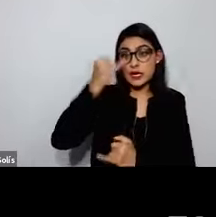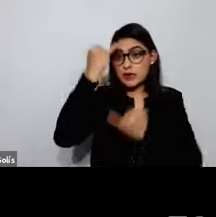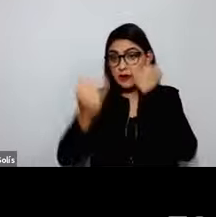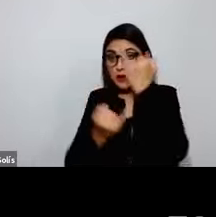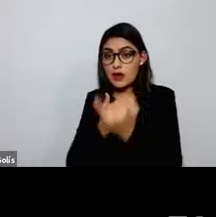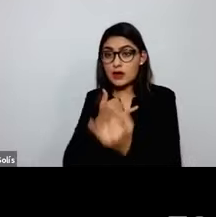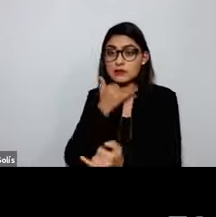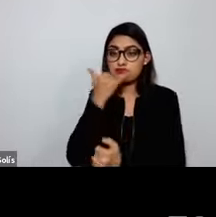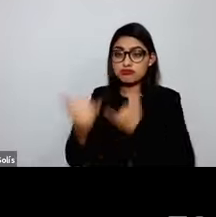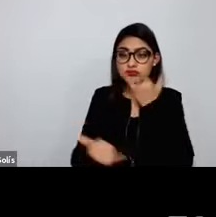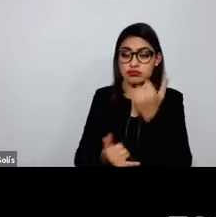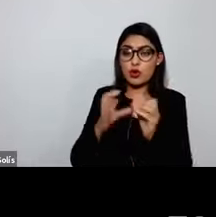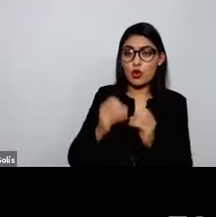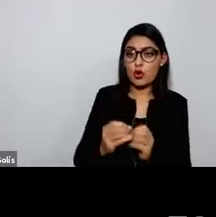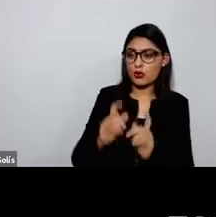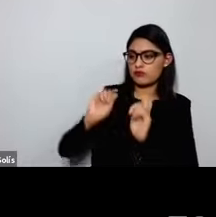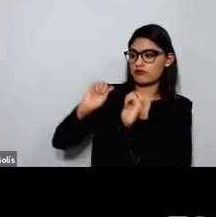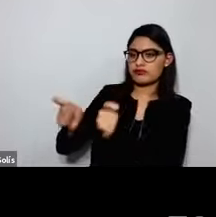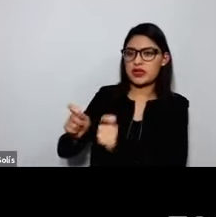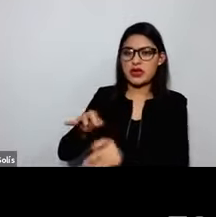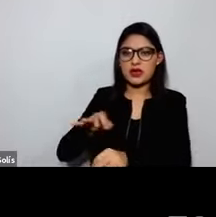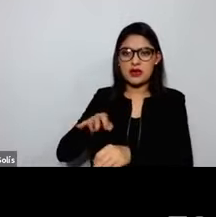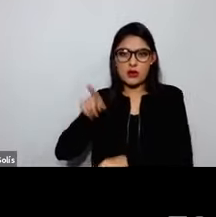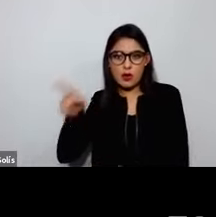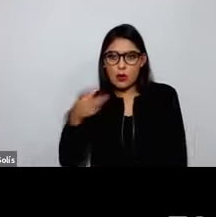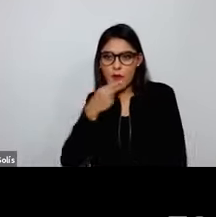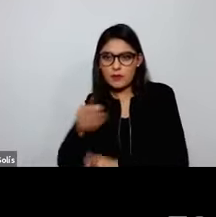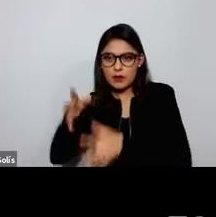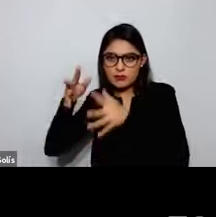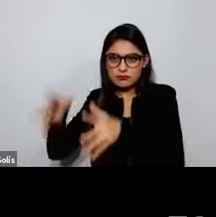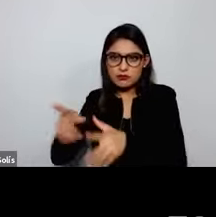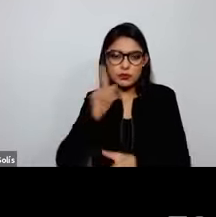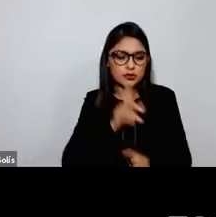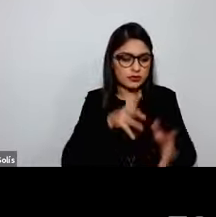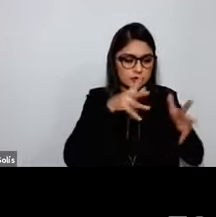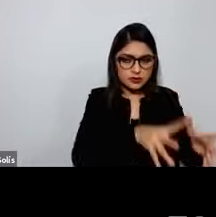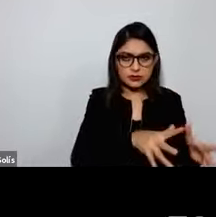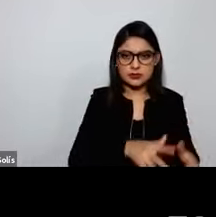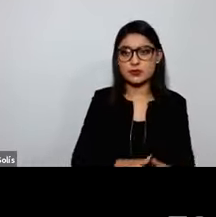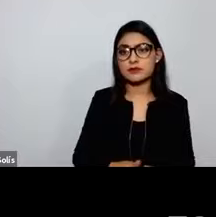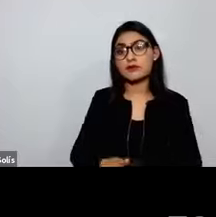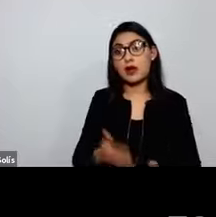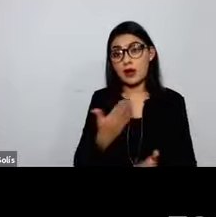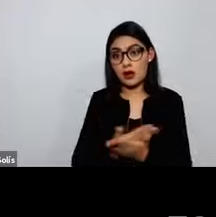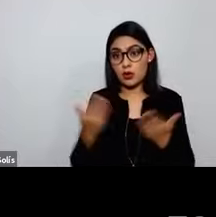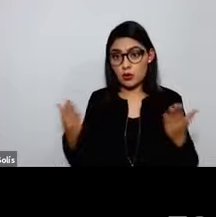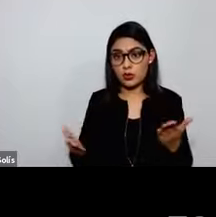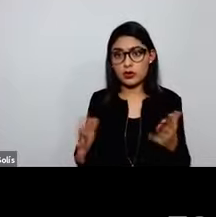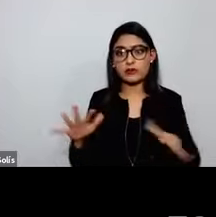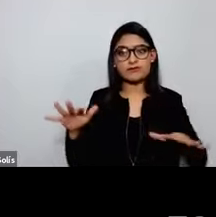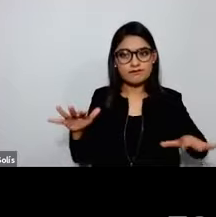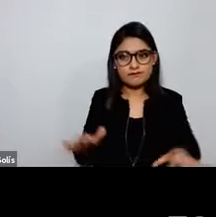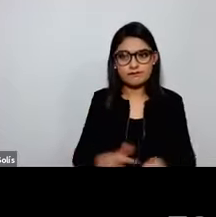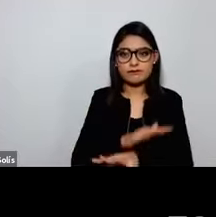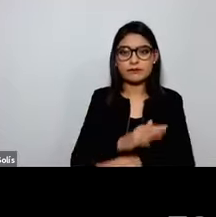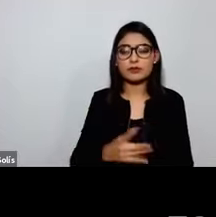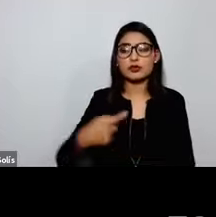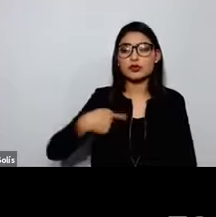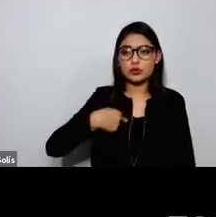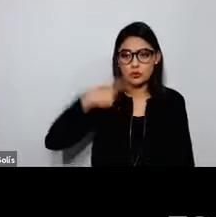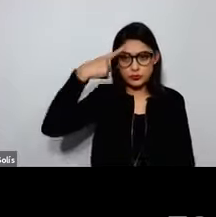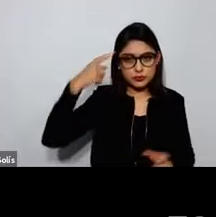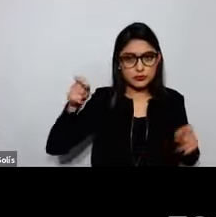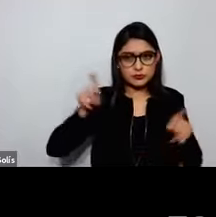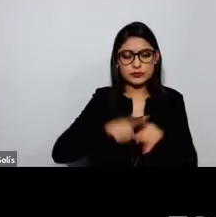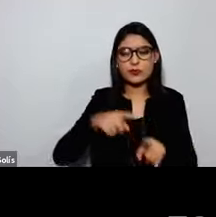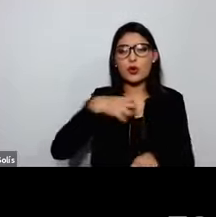esos roles. Entonces, particularmente hoy me siento agradecida por esta oportunidad de coincidir con ustedes y